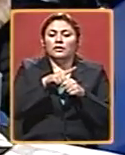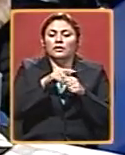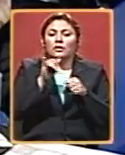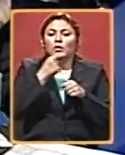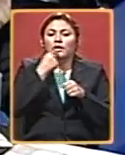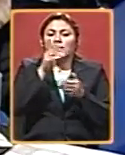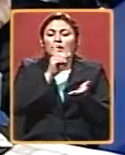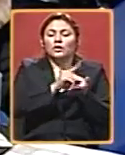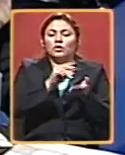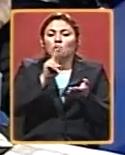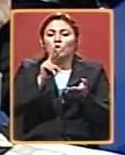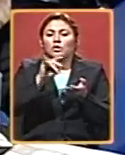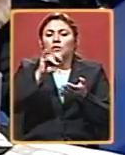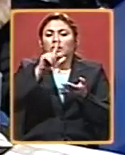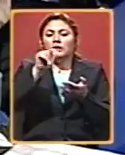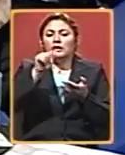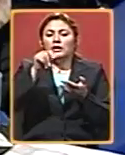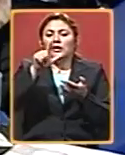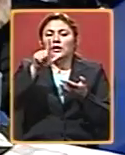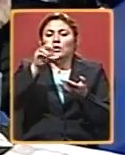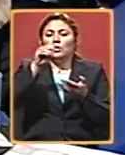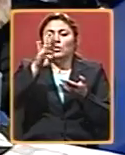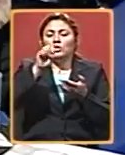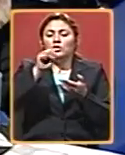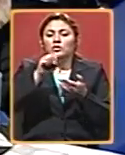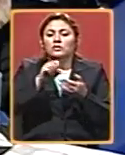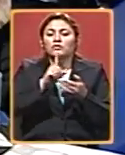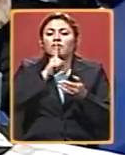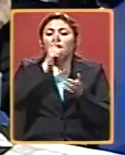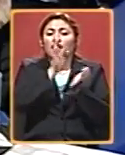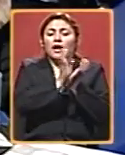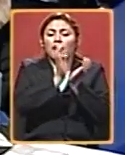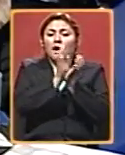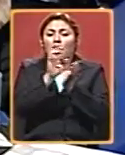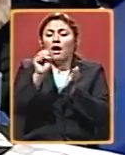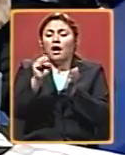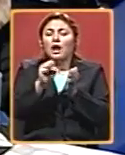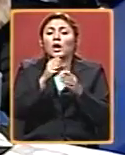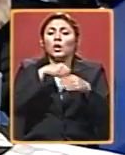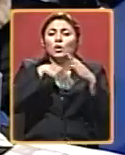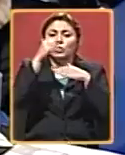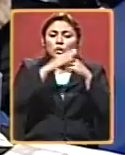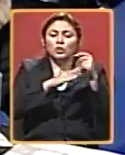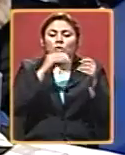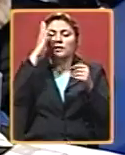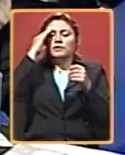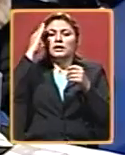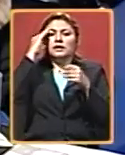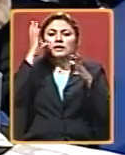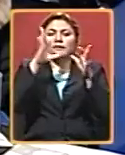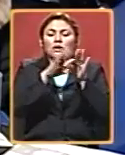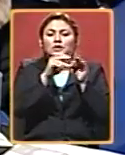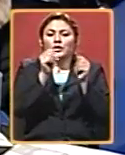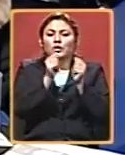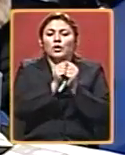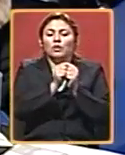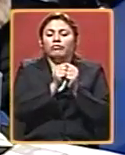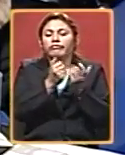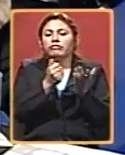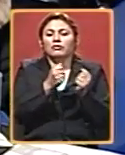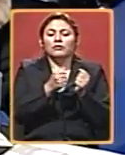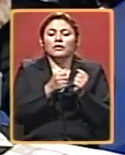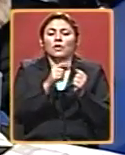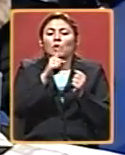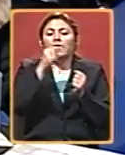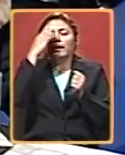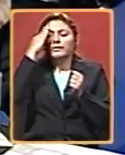como decía el doctor Villalobos también, en realidad la Caja ha venido construyendo una experiencia, ¿verdad? Digamos, en términos, una experiencia